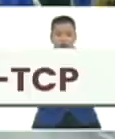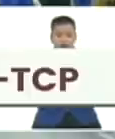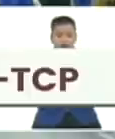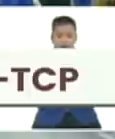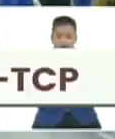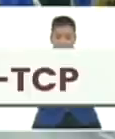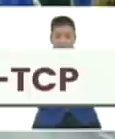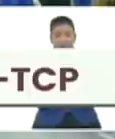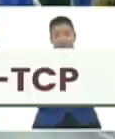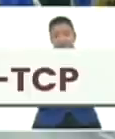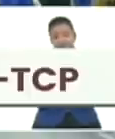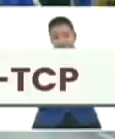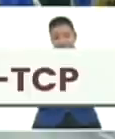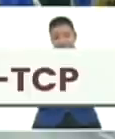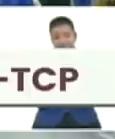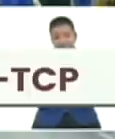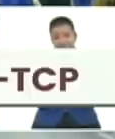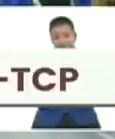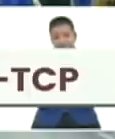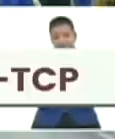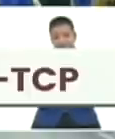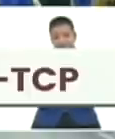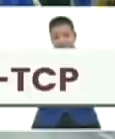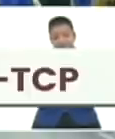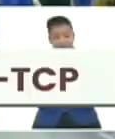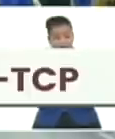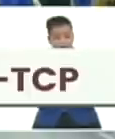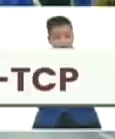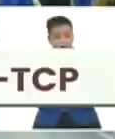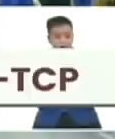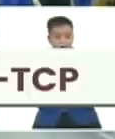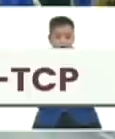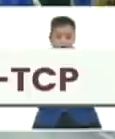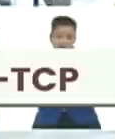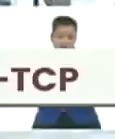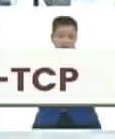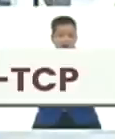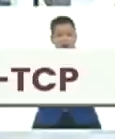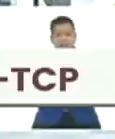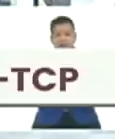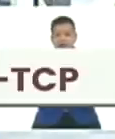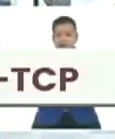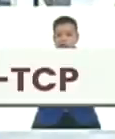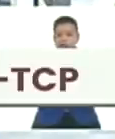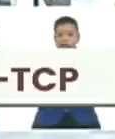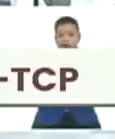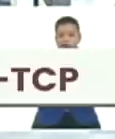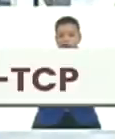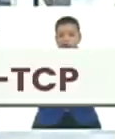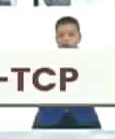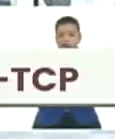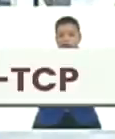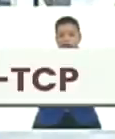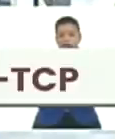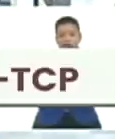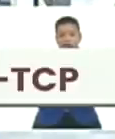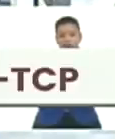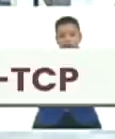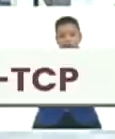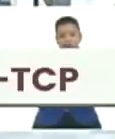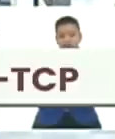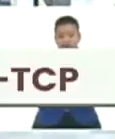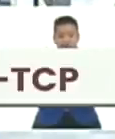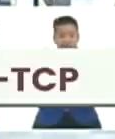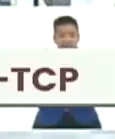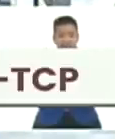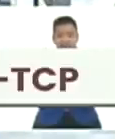se están conformando nuevos polos, se están consolidando esos nuevos polos que se venían configurando después